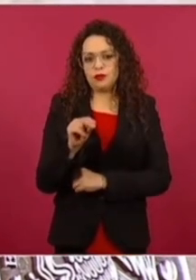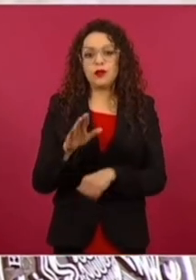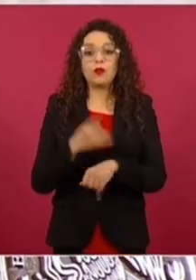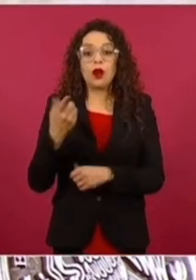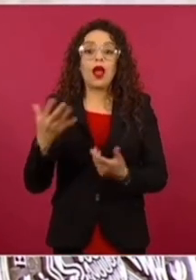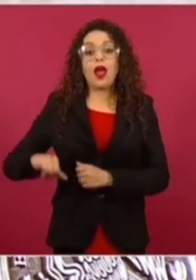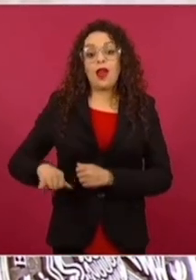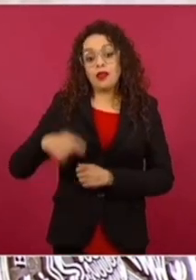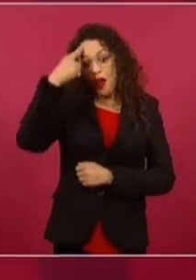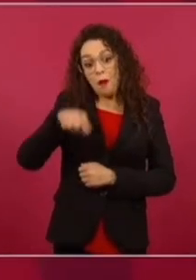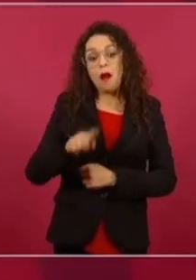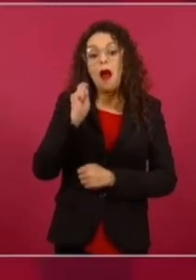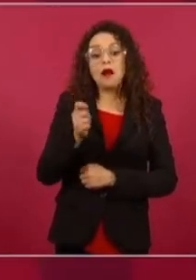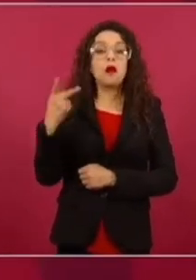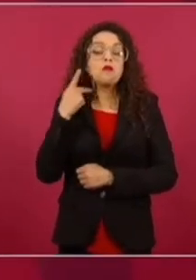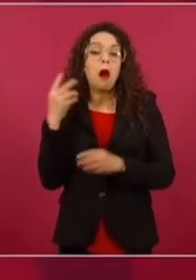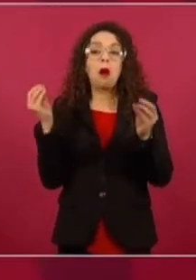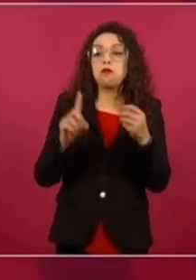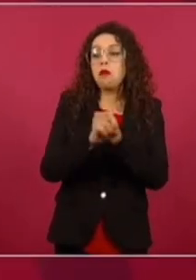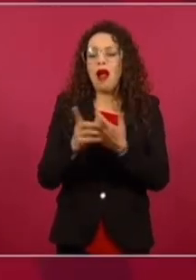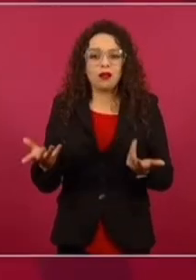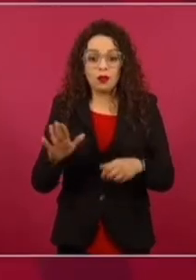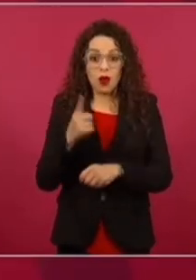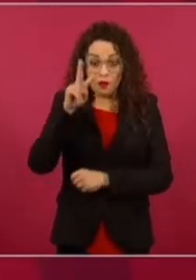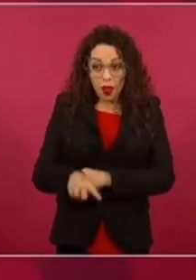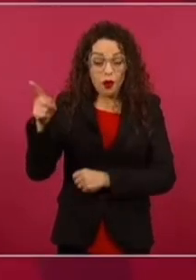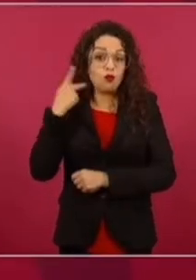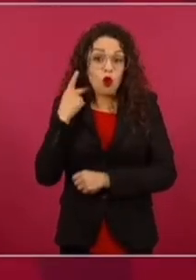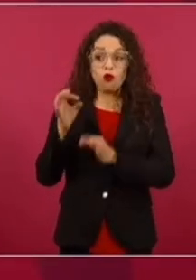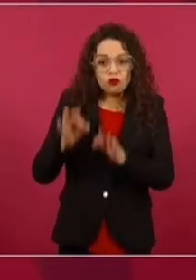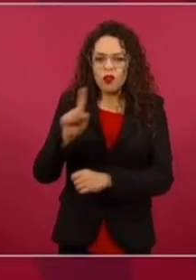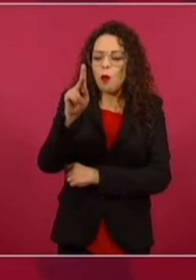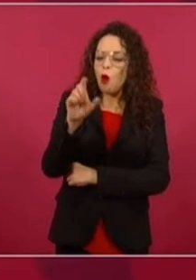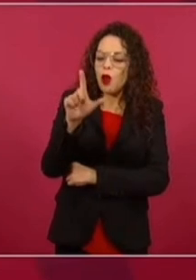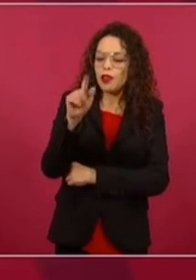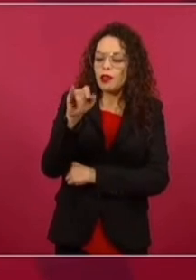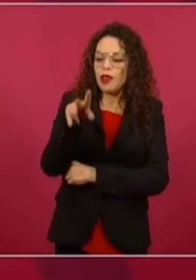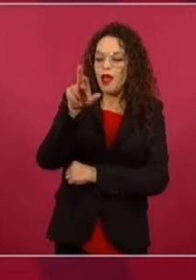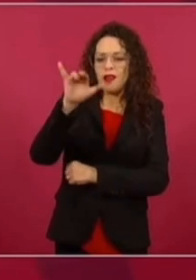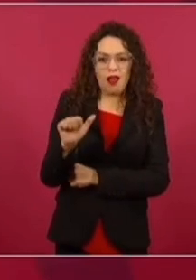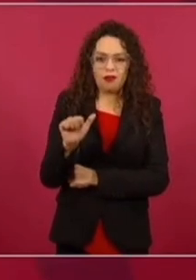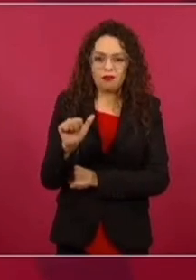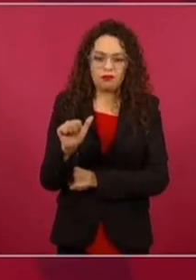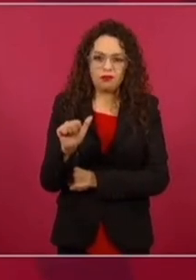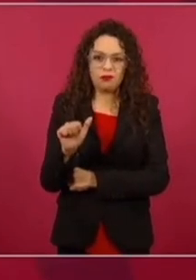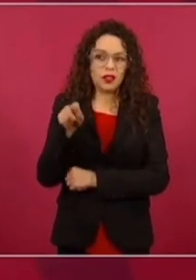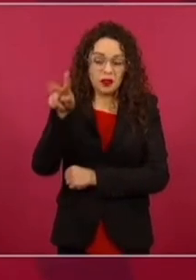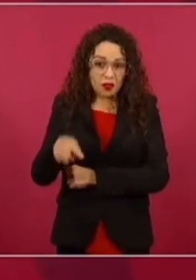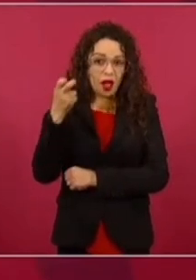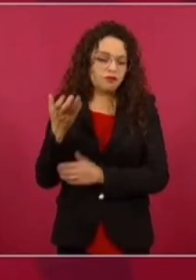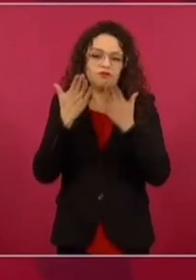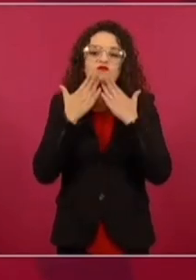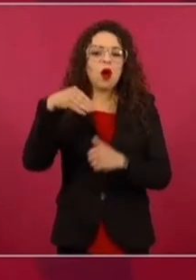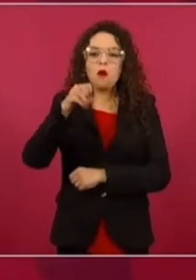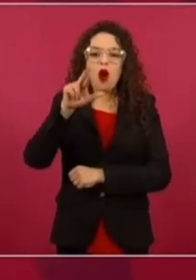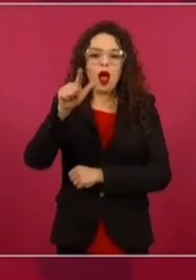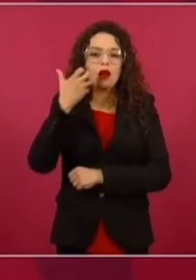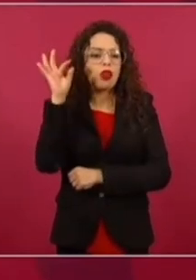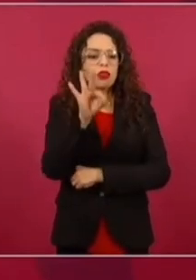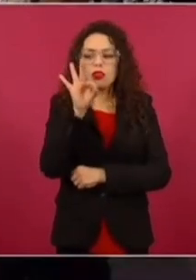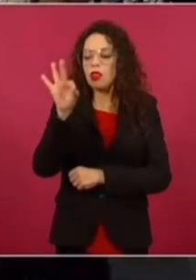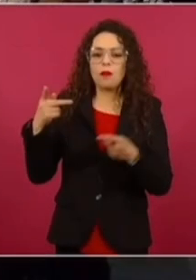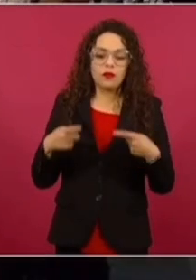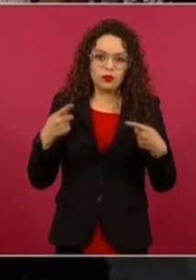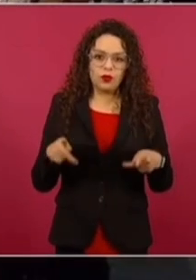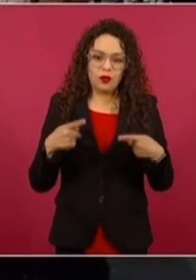politiqueros, porque ni siquiera se puede decir con propósitos políticos, porque eso es inmoral, el querer perjudicar a alguien con